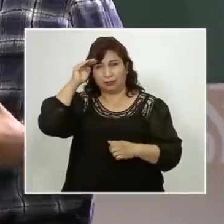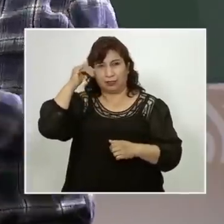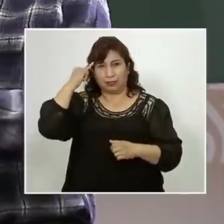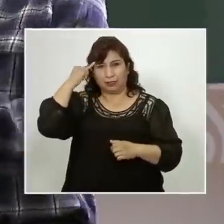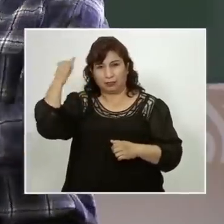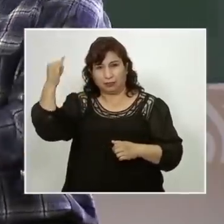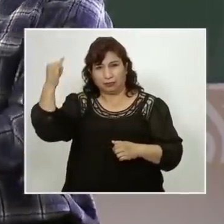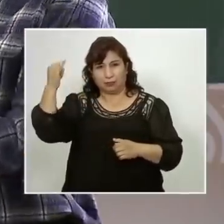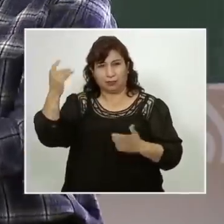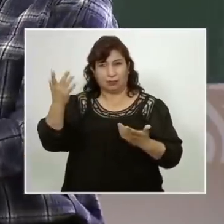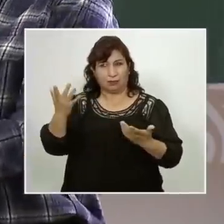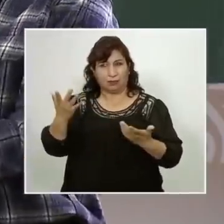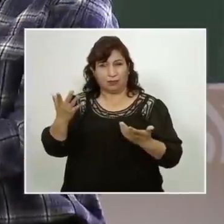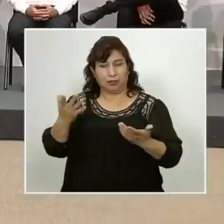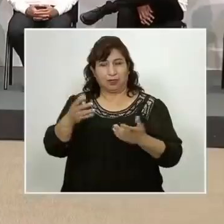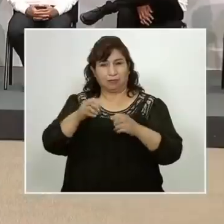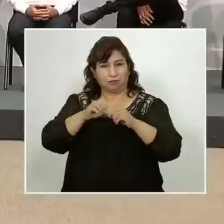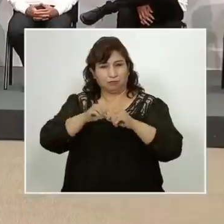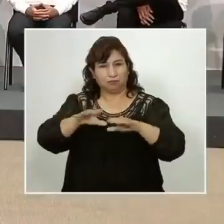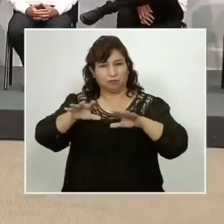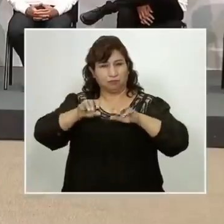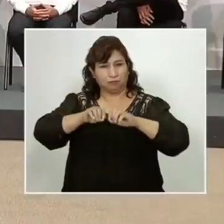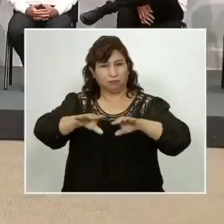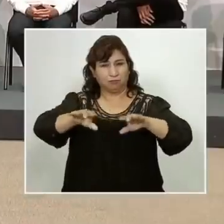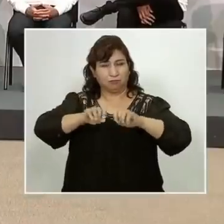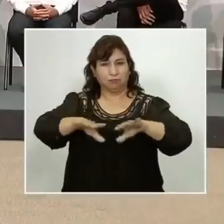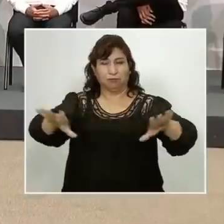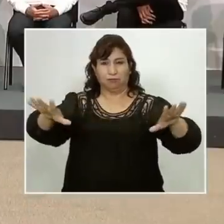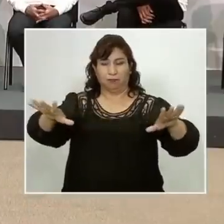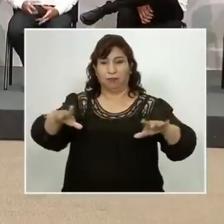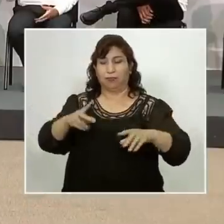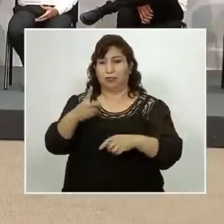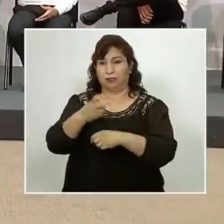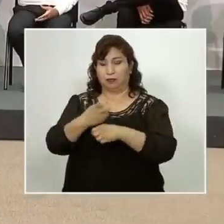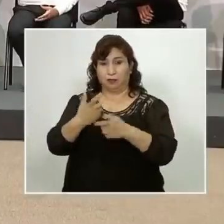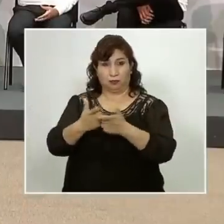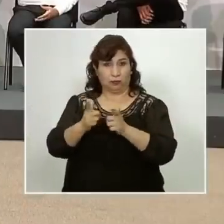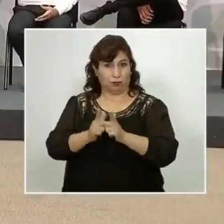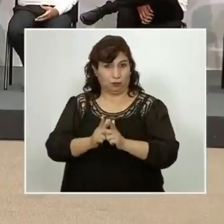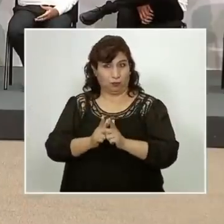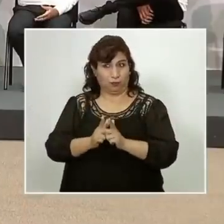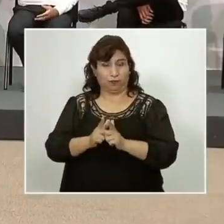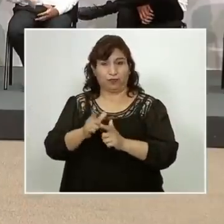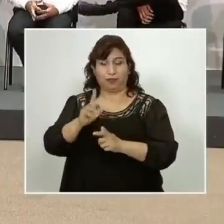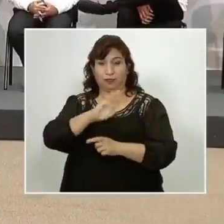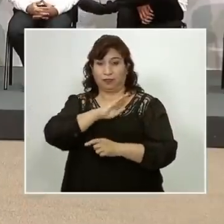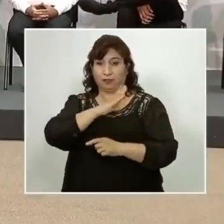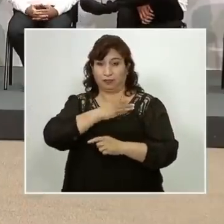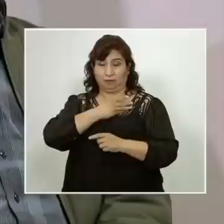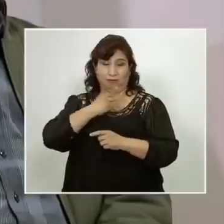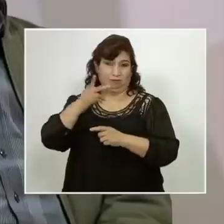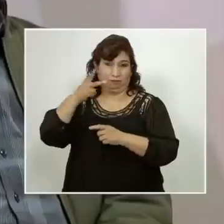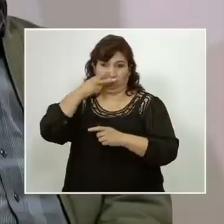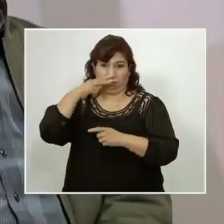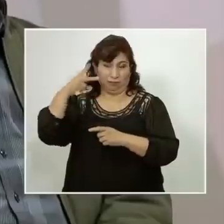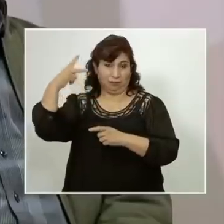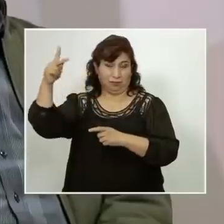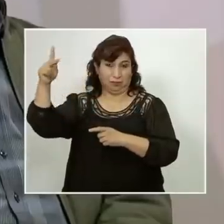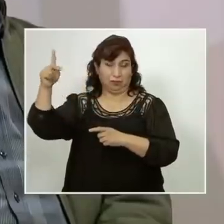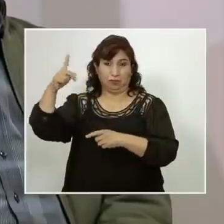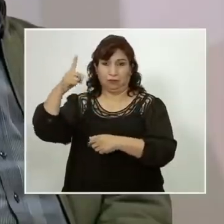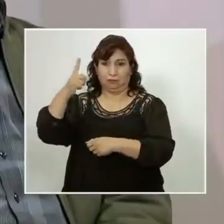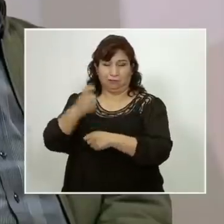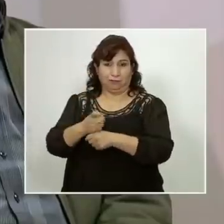difundiendo, el segundo grupo de hispanos son